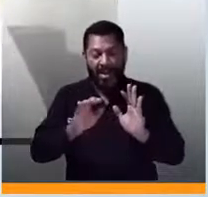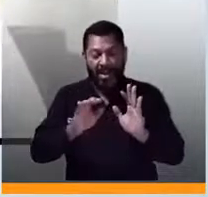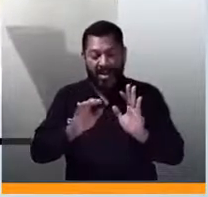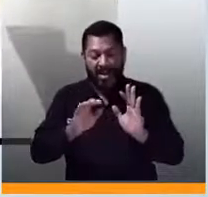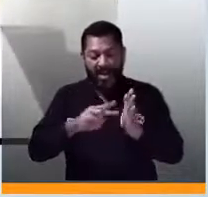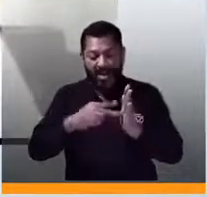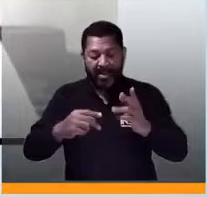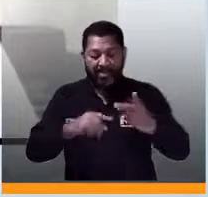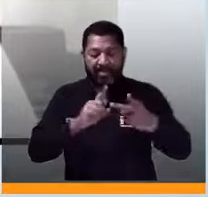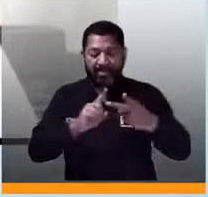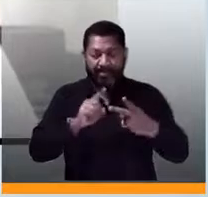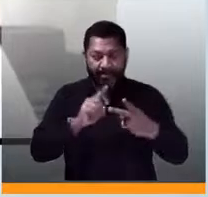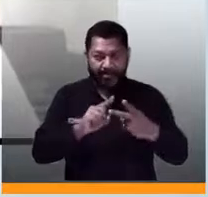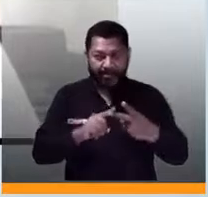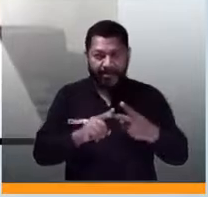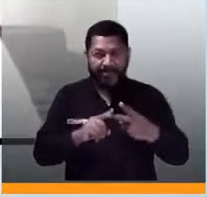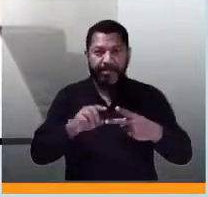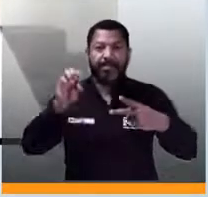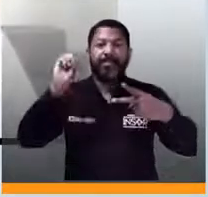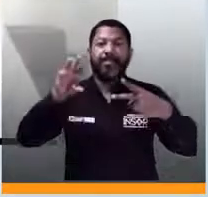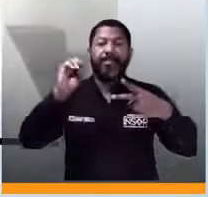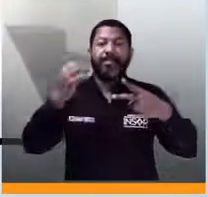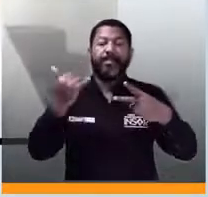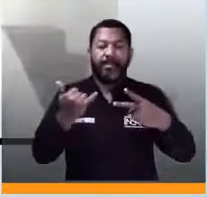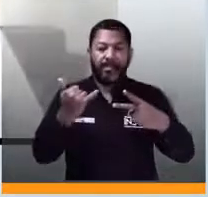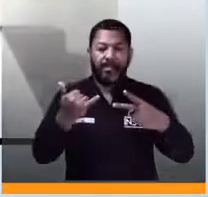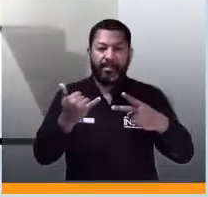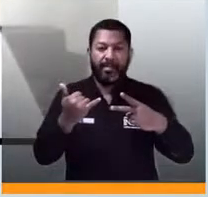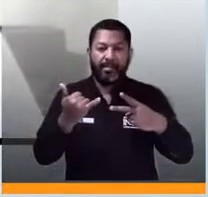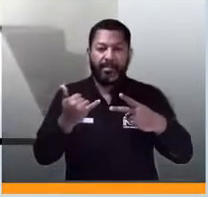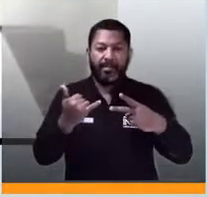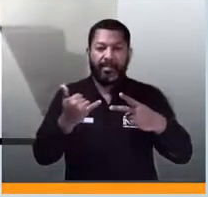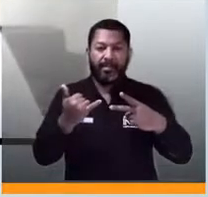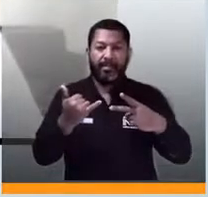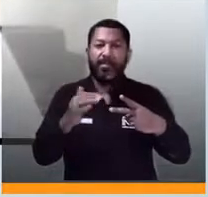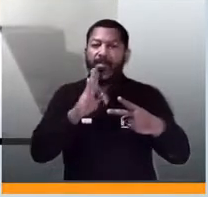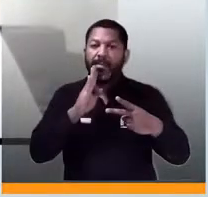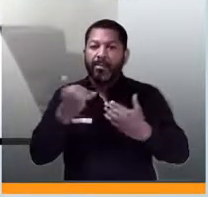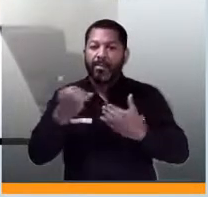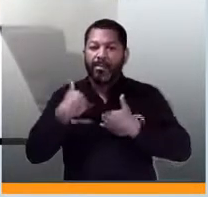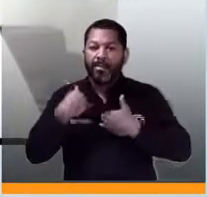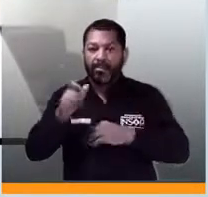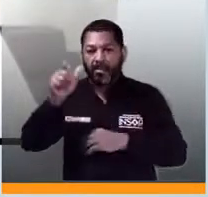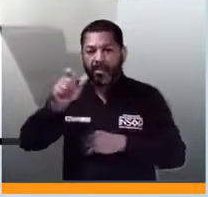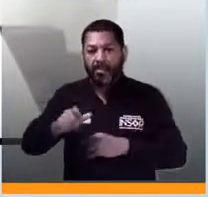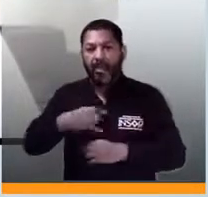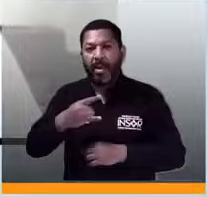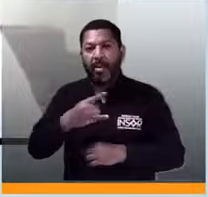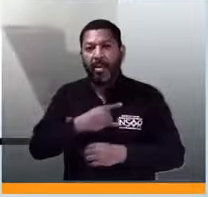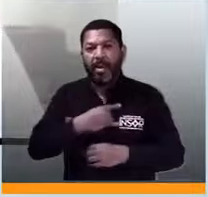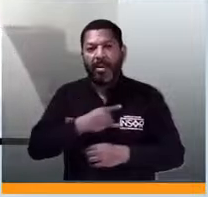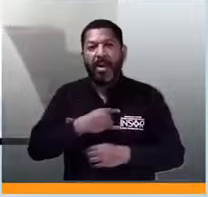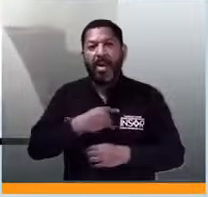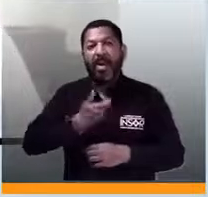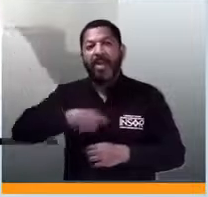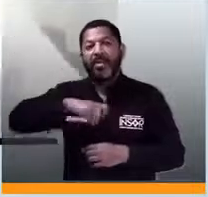segundo momento donde habrá un panel que será moderado por Josep Duarte de la Universidad Oberta de